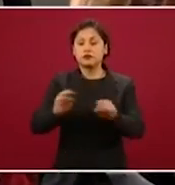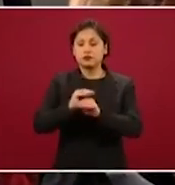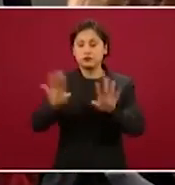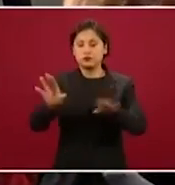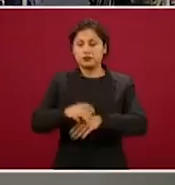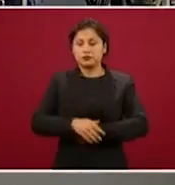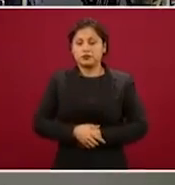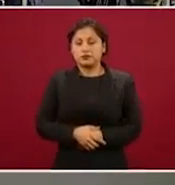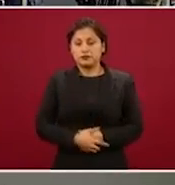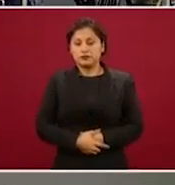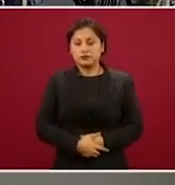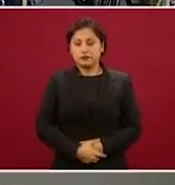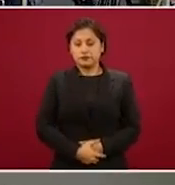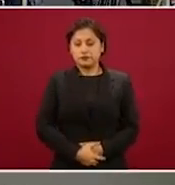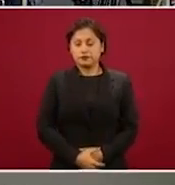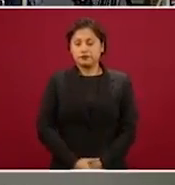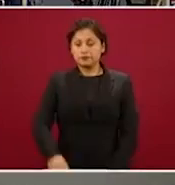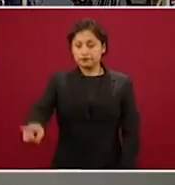¿Tú?